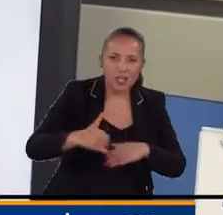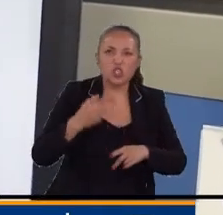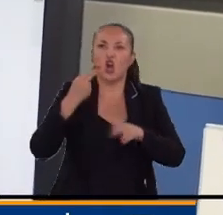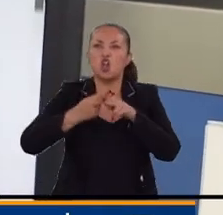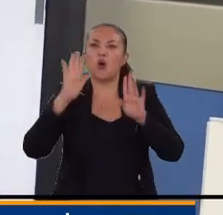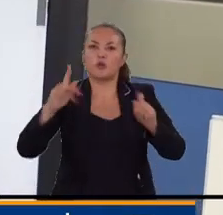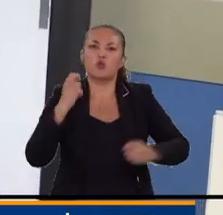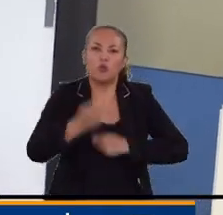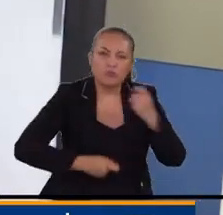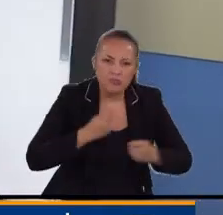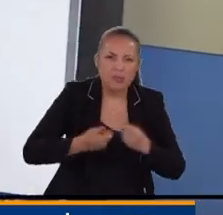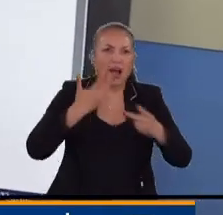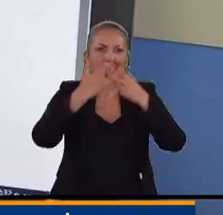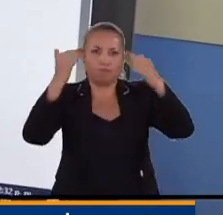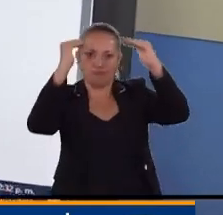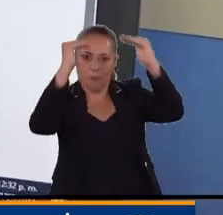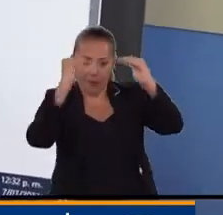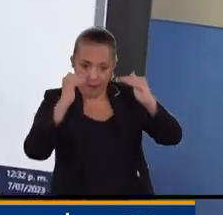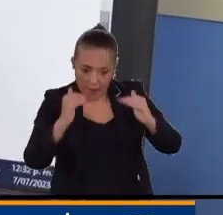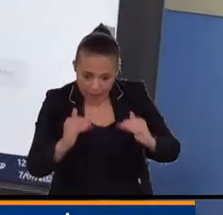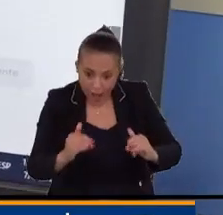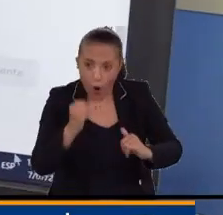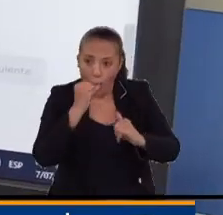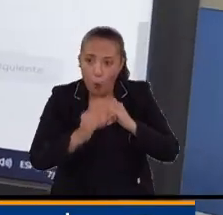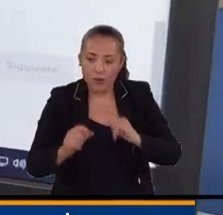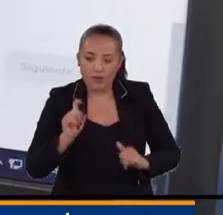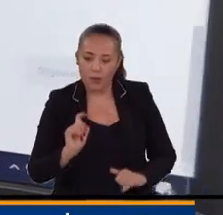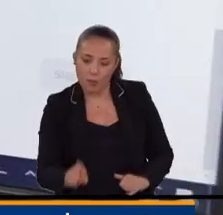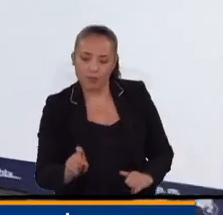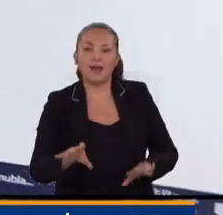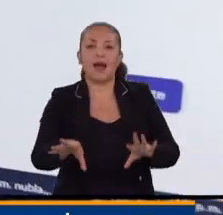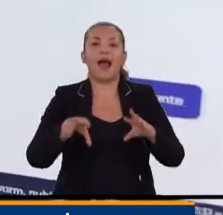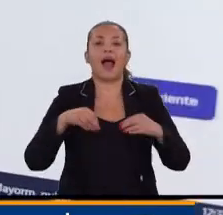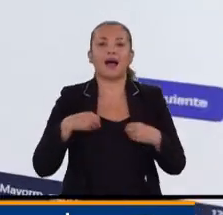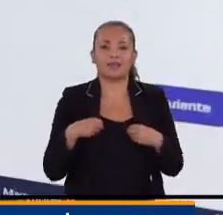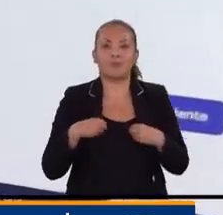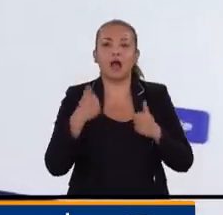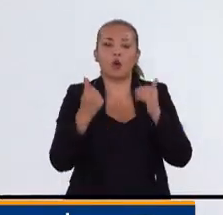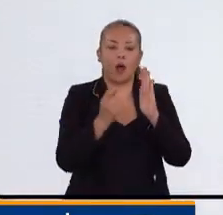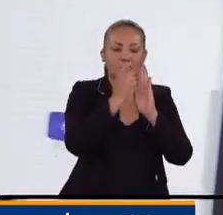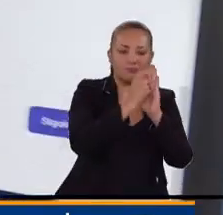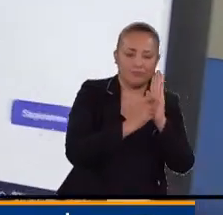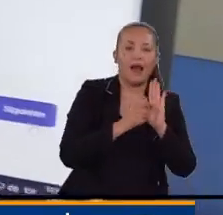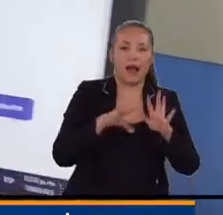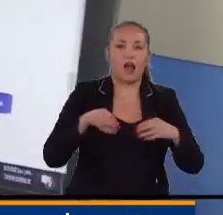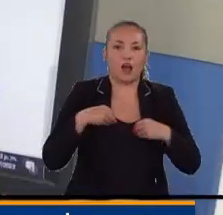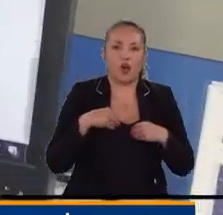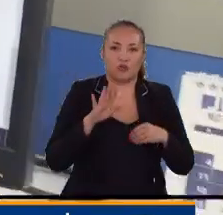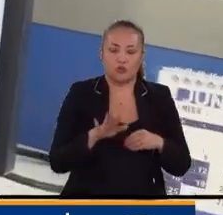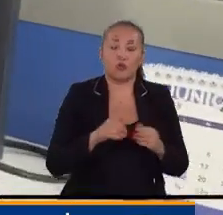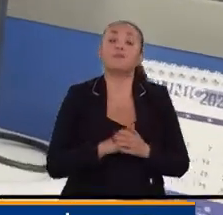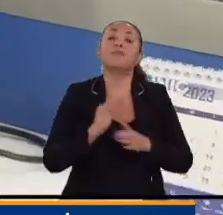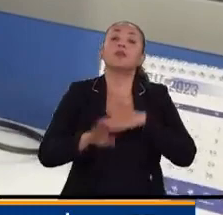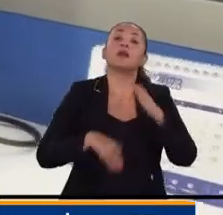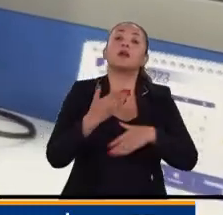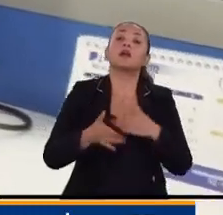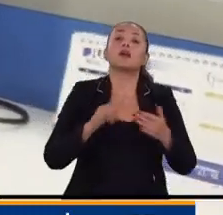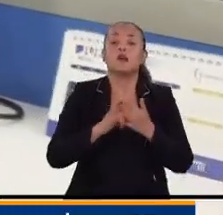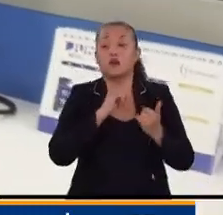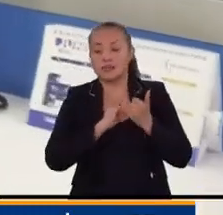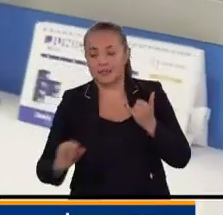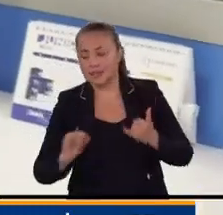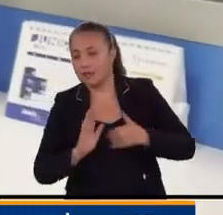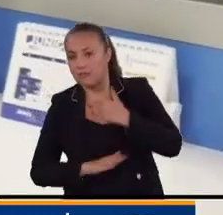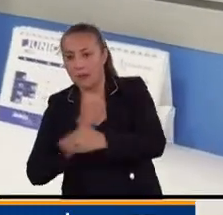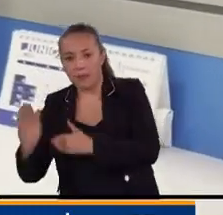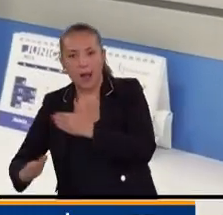actividad económica. Y en la parte final le van a dar aceptar términos y condiciones. Después le dan siguiente, terminan de completar el